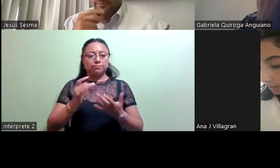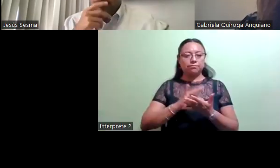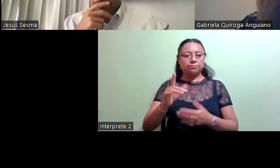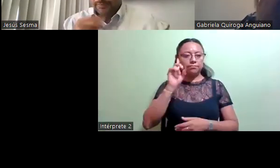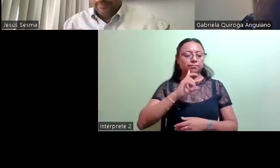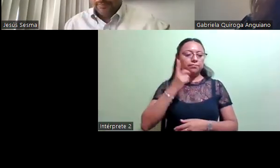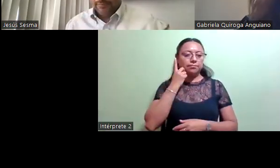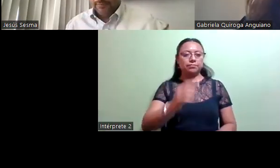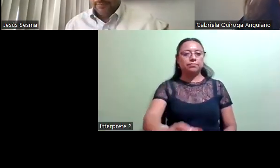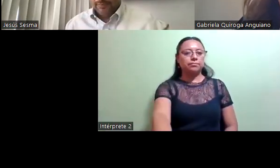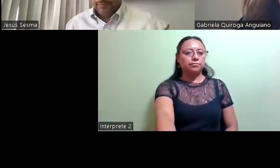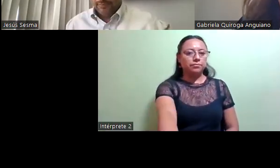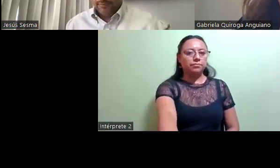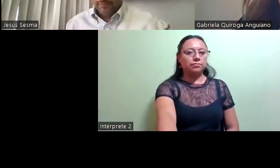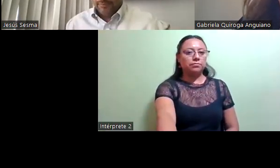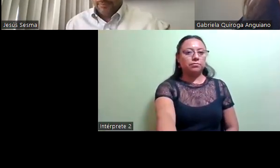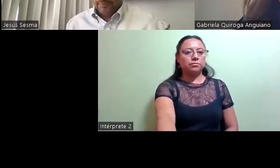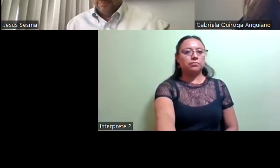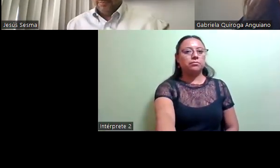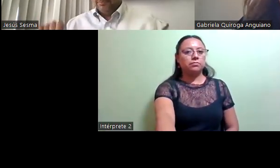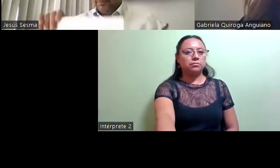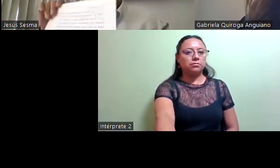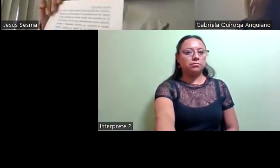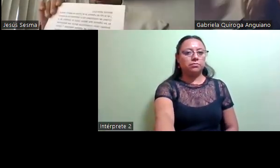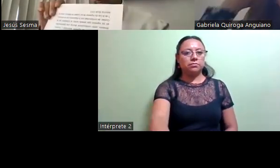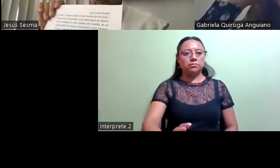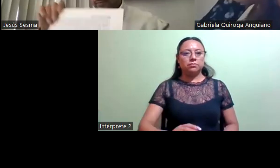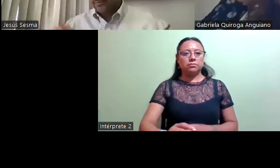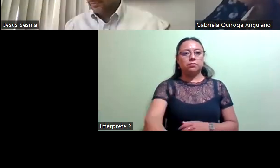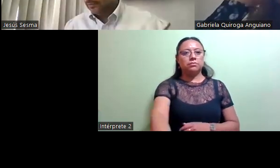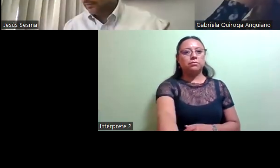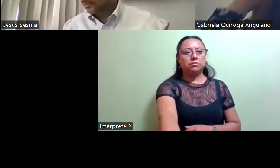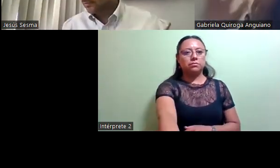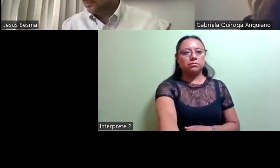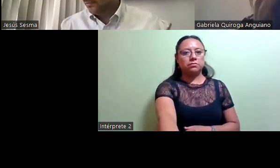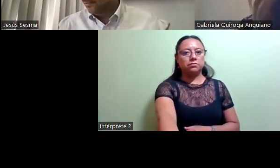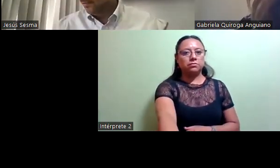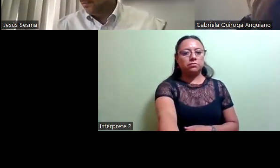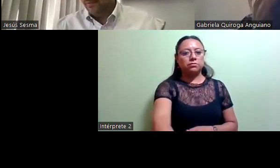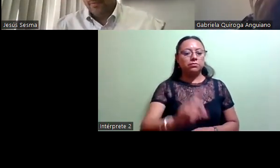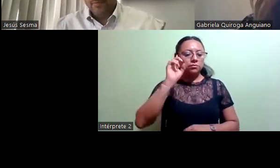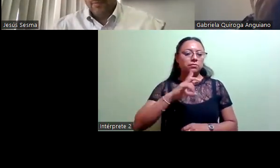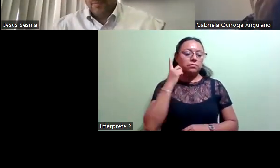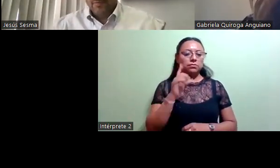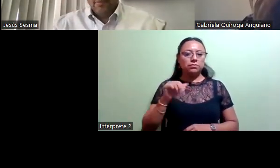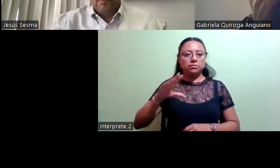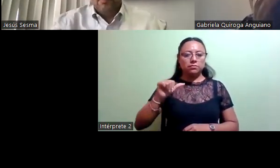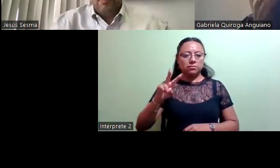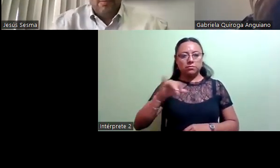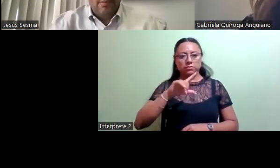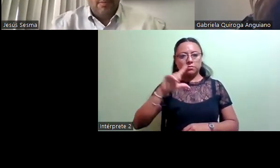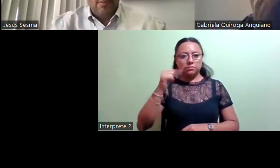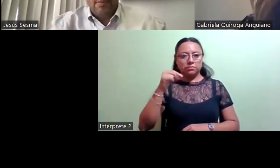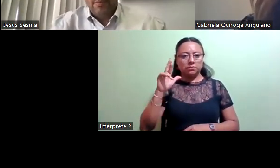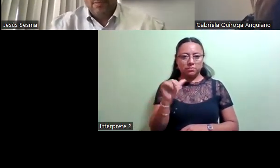Ya registramos su sentido del voto positivo. Diputada Ana Yoselin Villagrán Villasana, la de la voz, a favor.